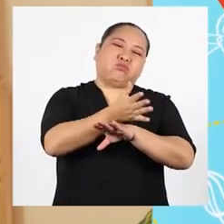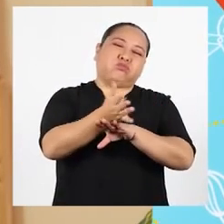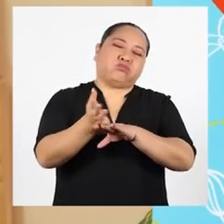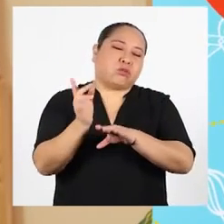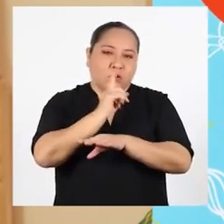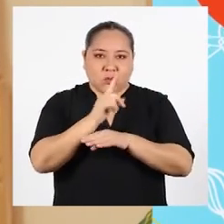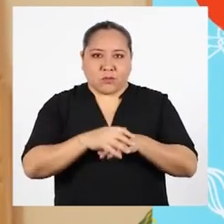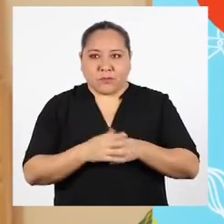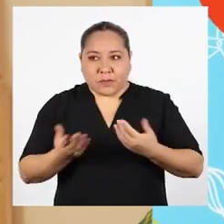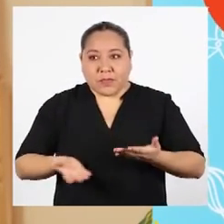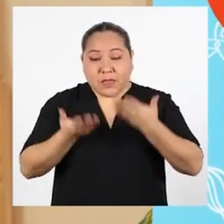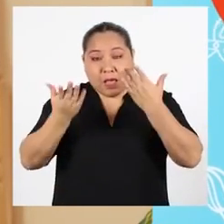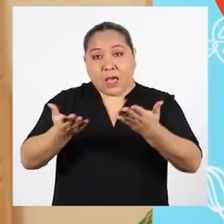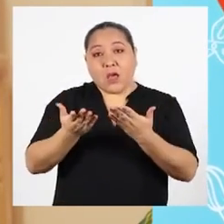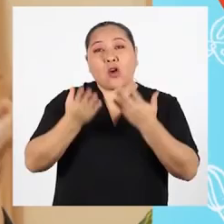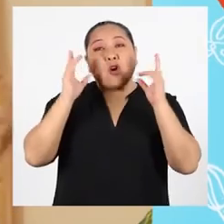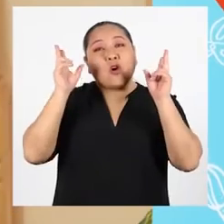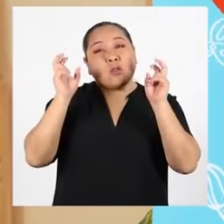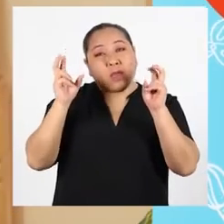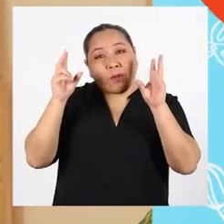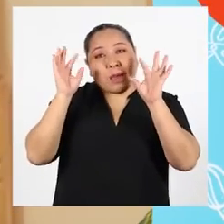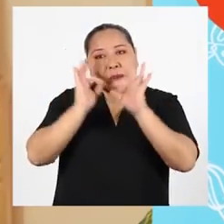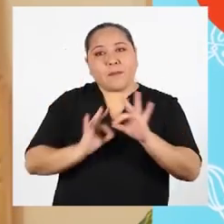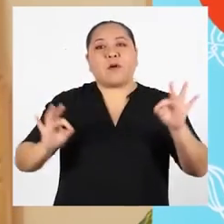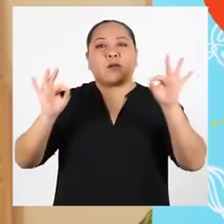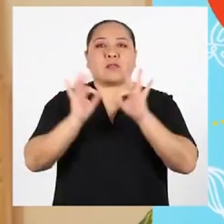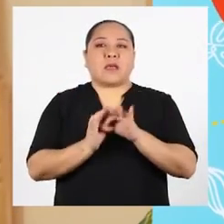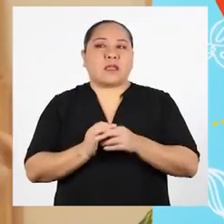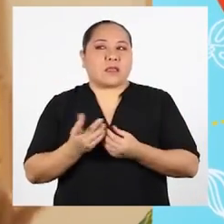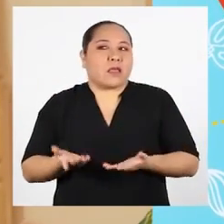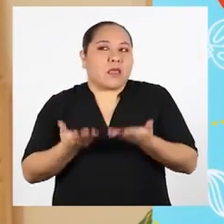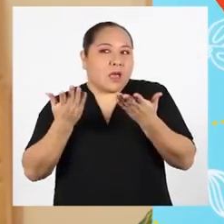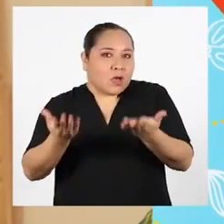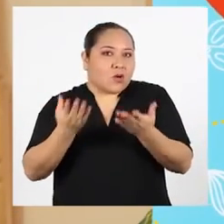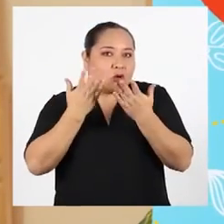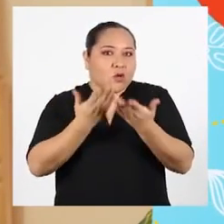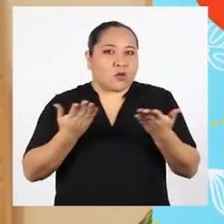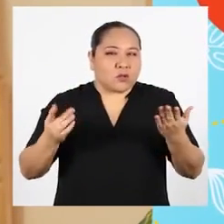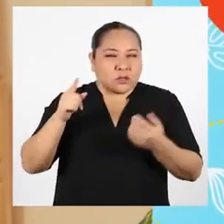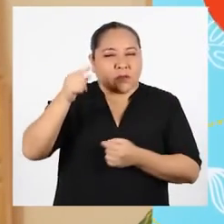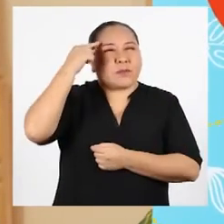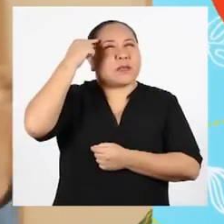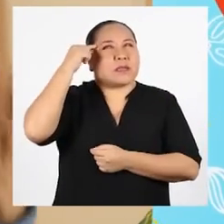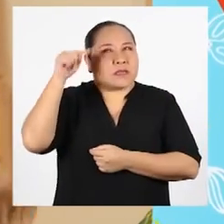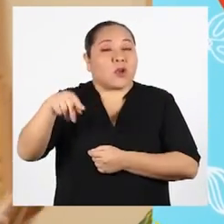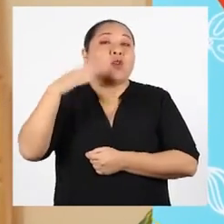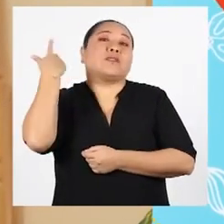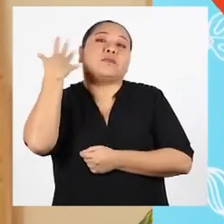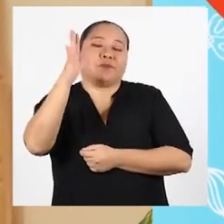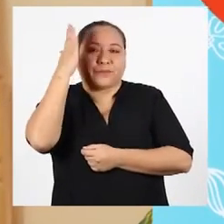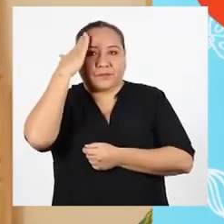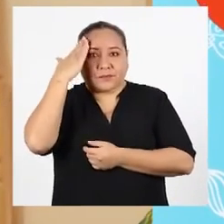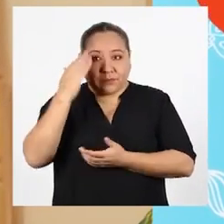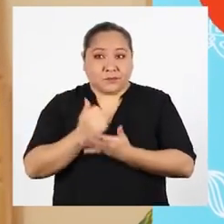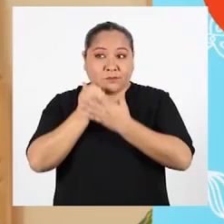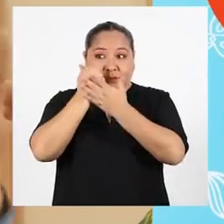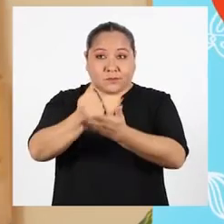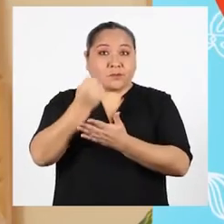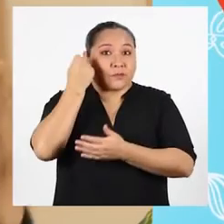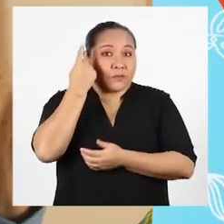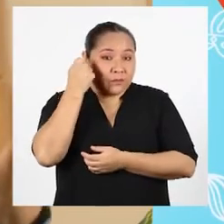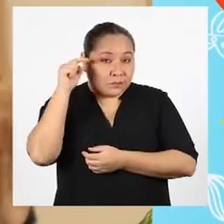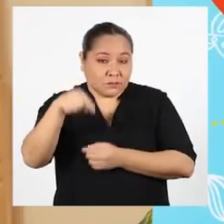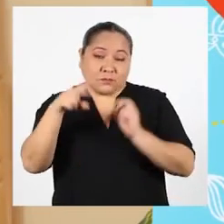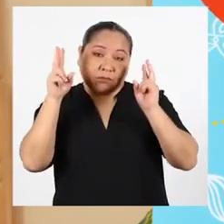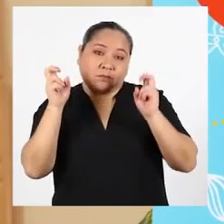prolongado. Transmite algo valioso, es decir, procura decir algo que intuyas o sepas que aportará a